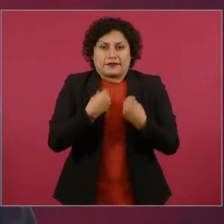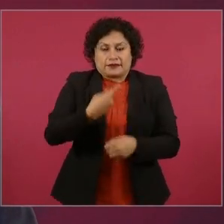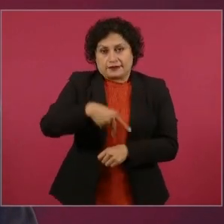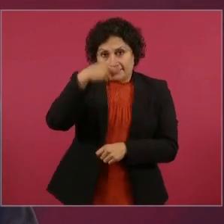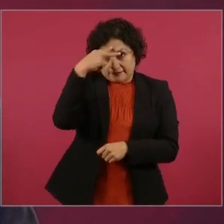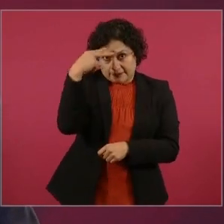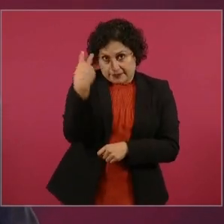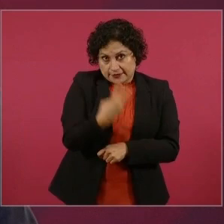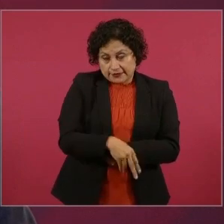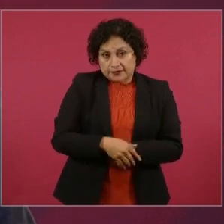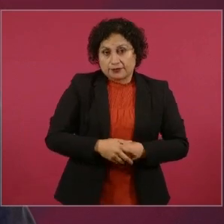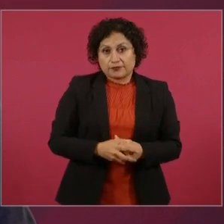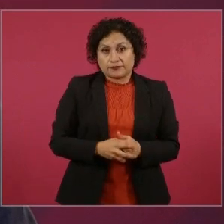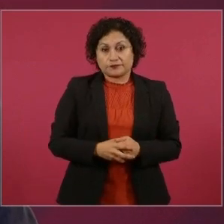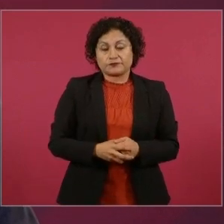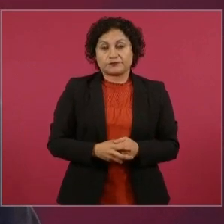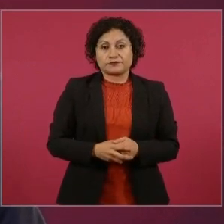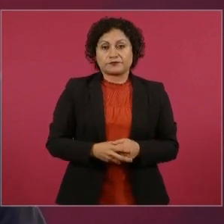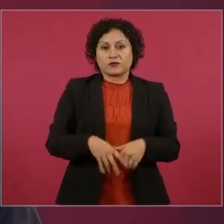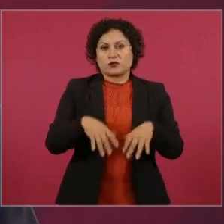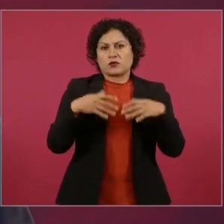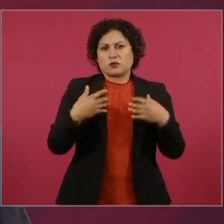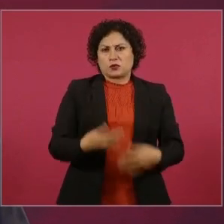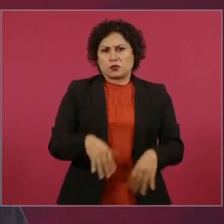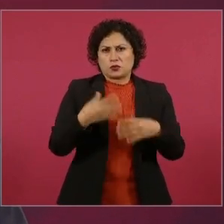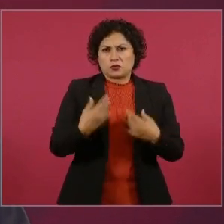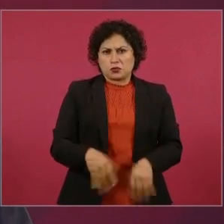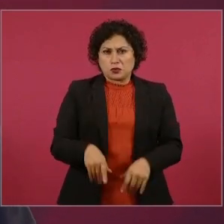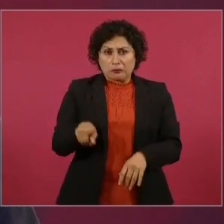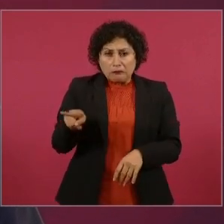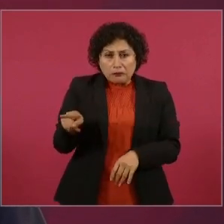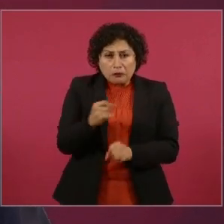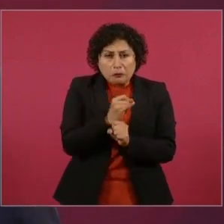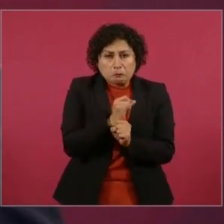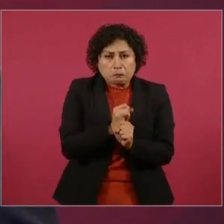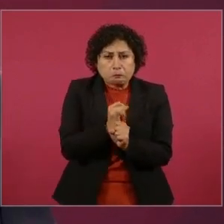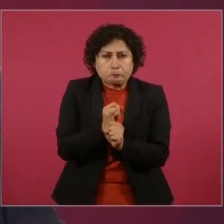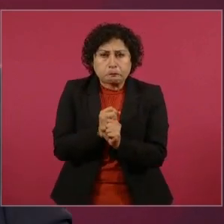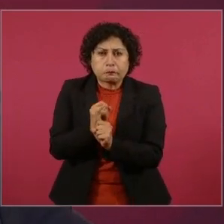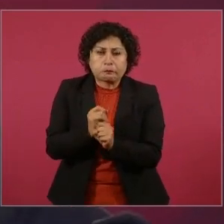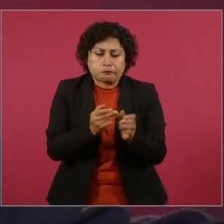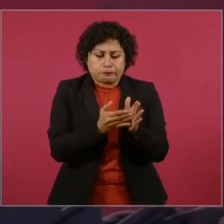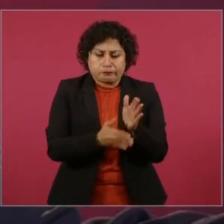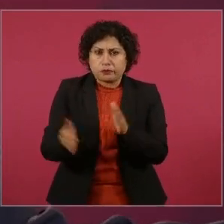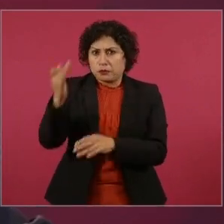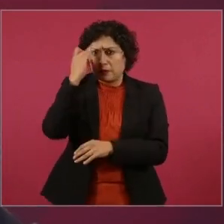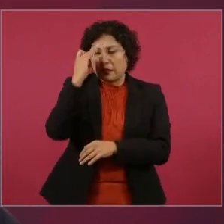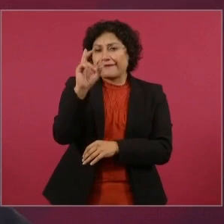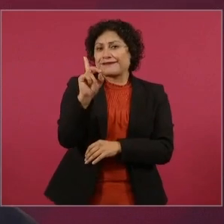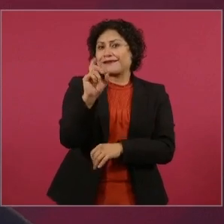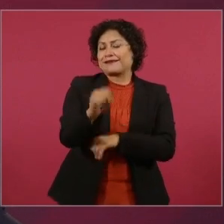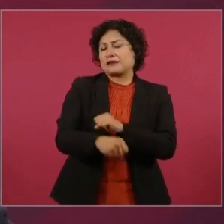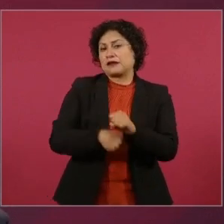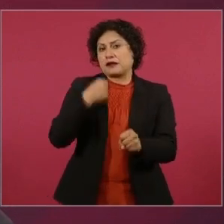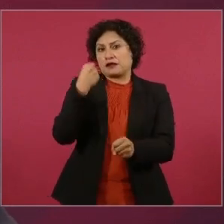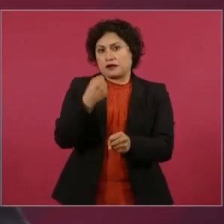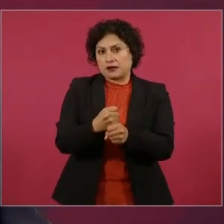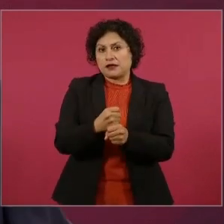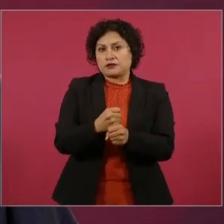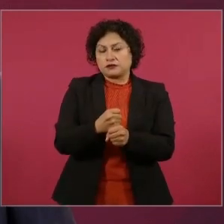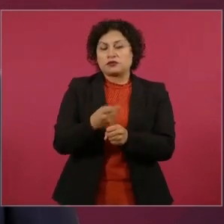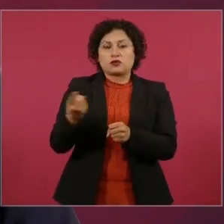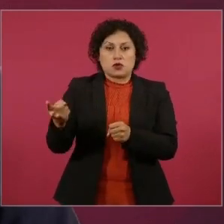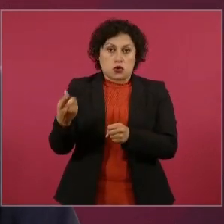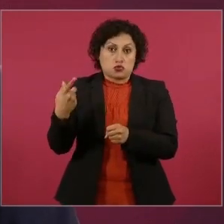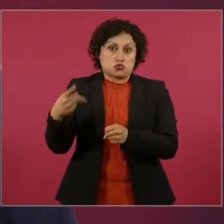le llevó como 30 años la investigación y un equipo de lo